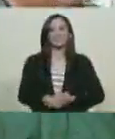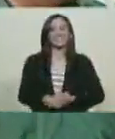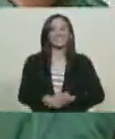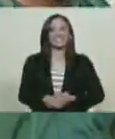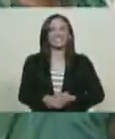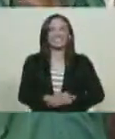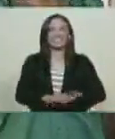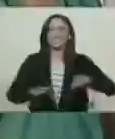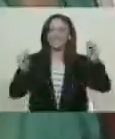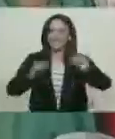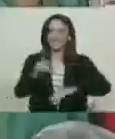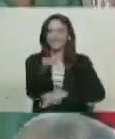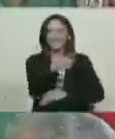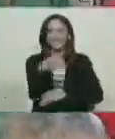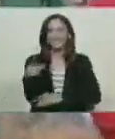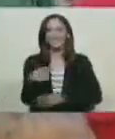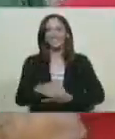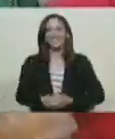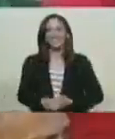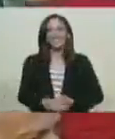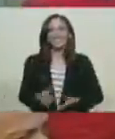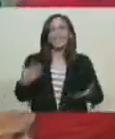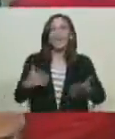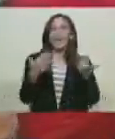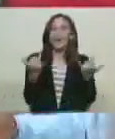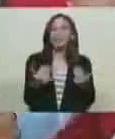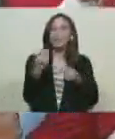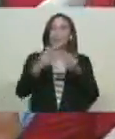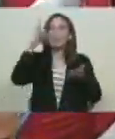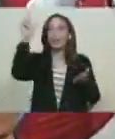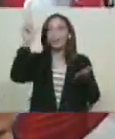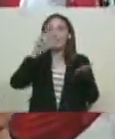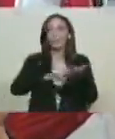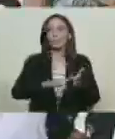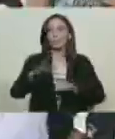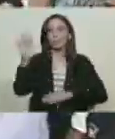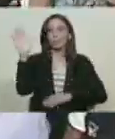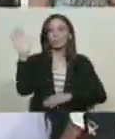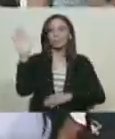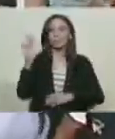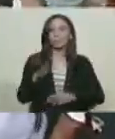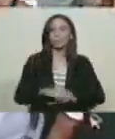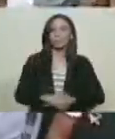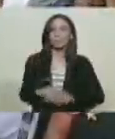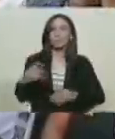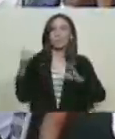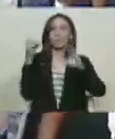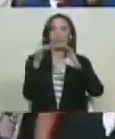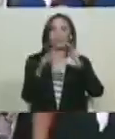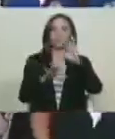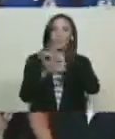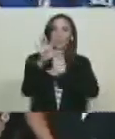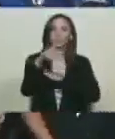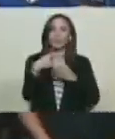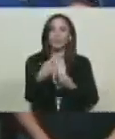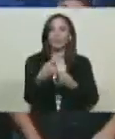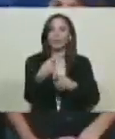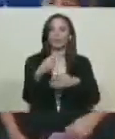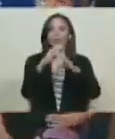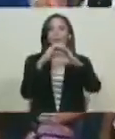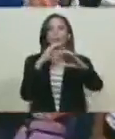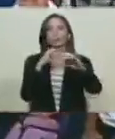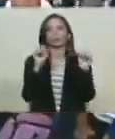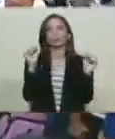acuerdo? Háganlo con la señal de costumbre. ¡Aprobado! ¡Carné de la patria! ¡Estoy de